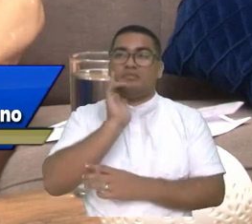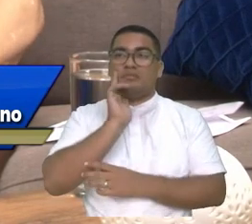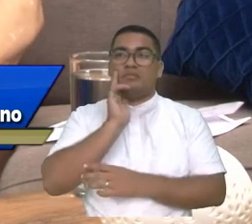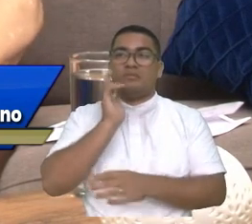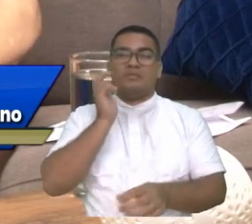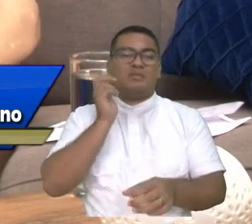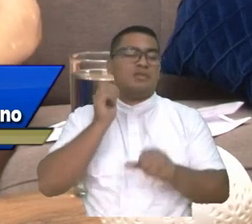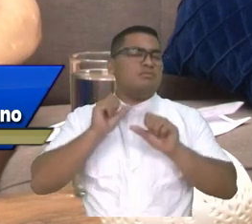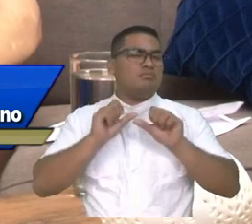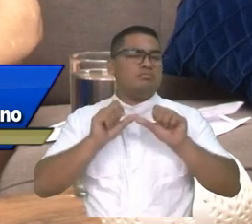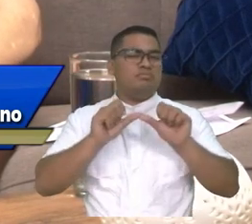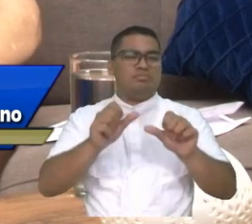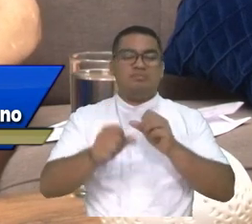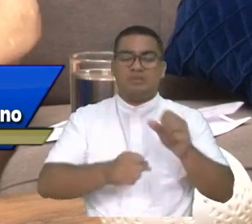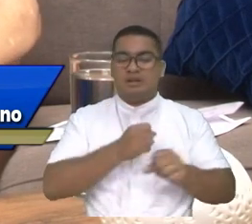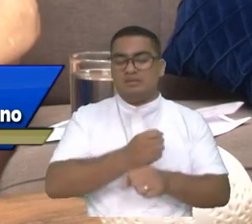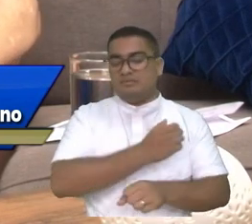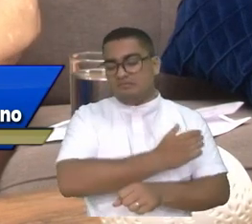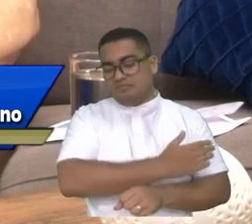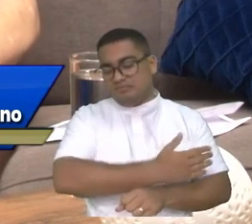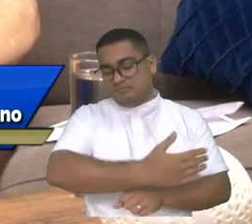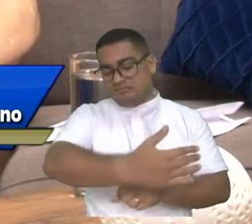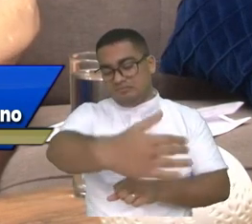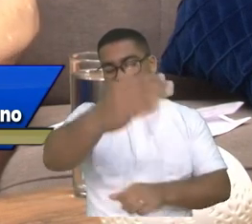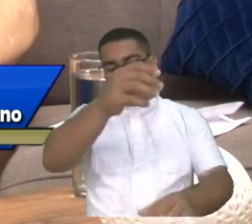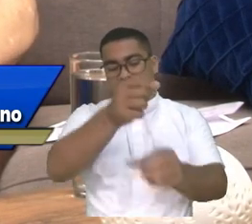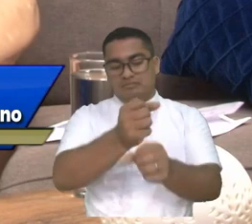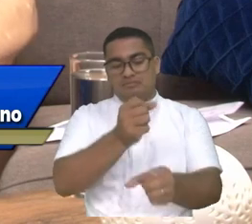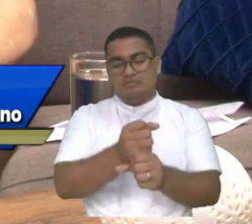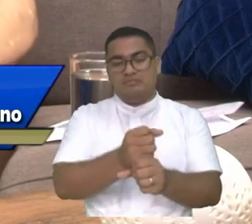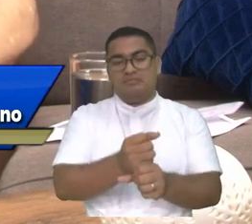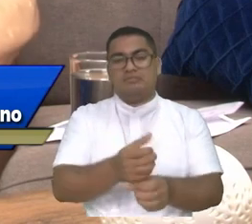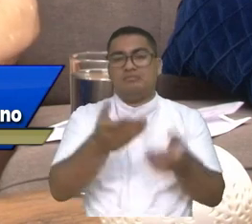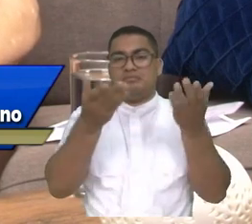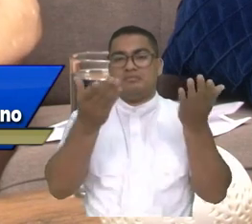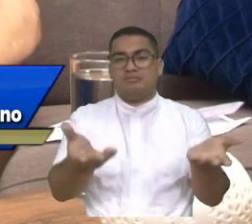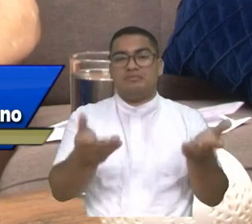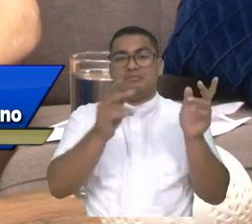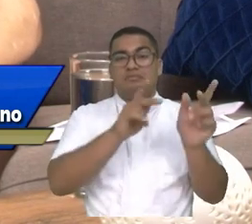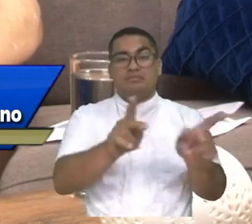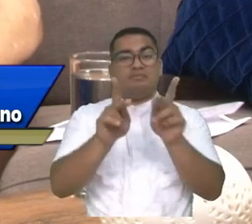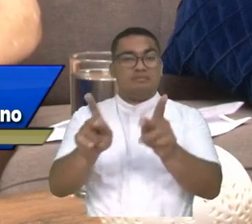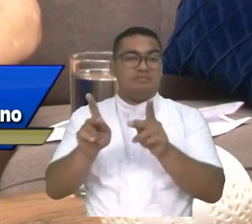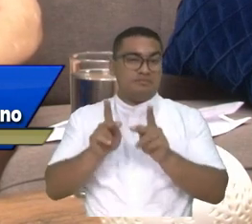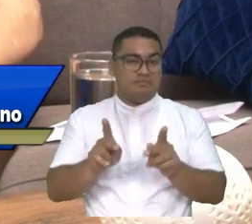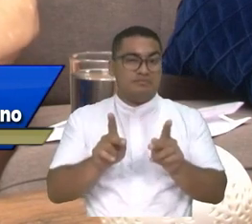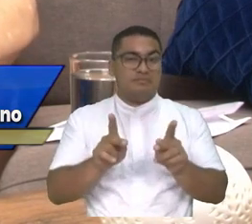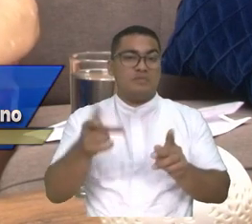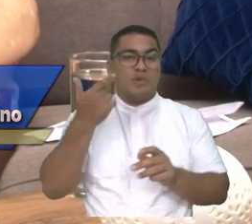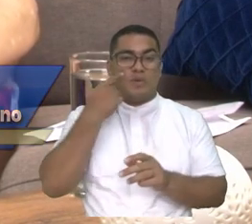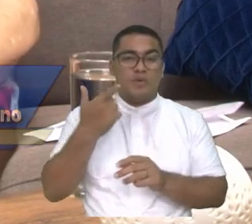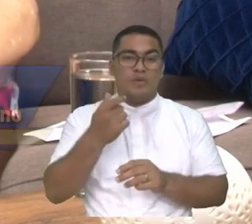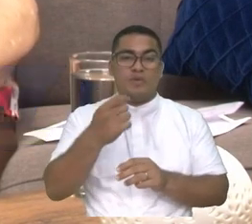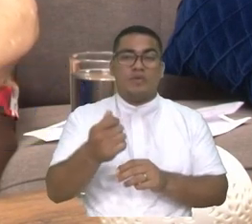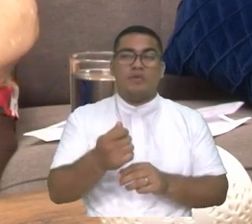seguimos Claro. todo este año trabajando para que las personas